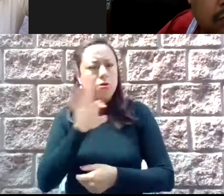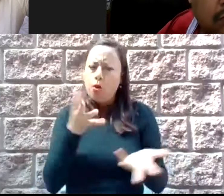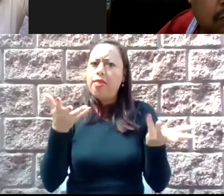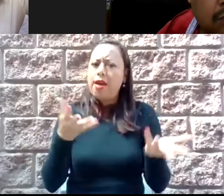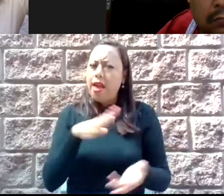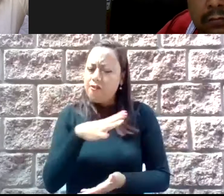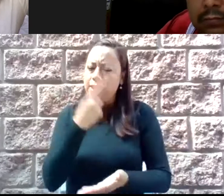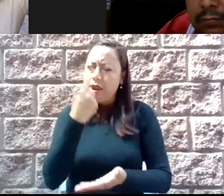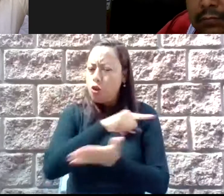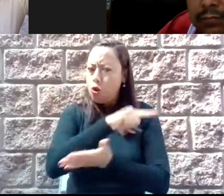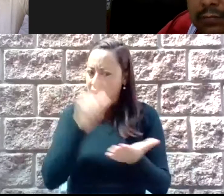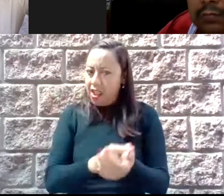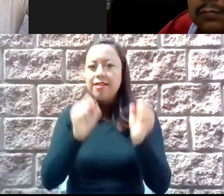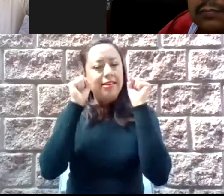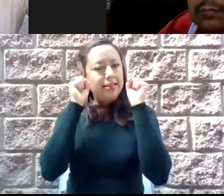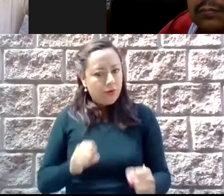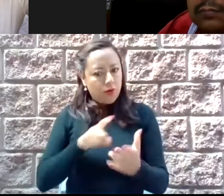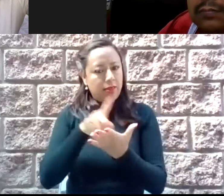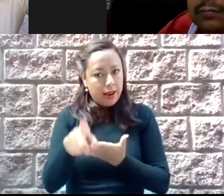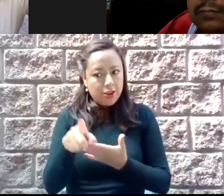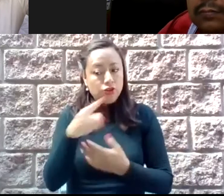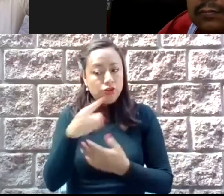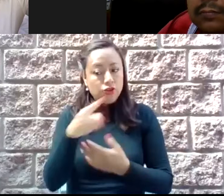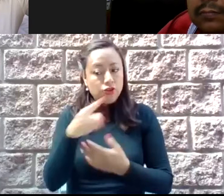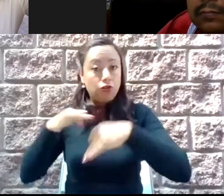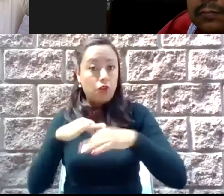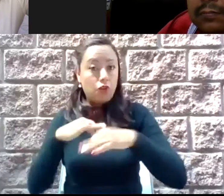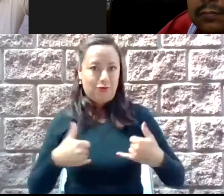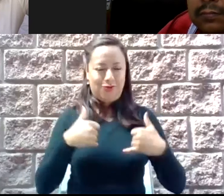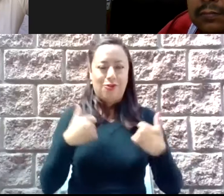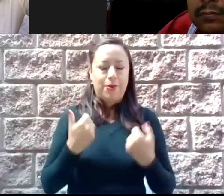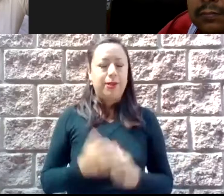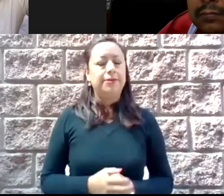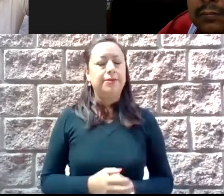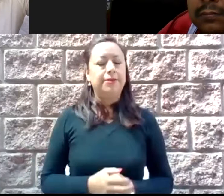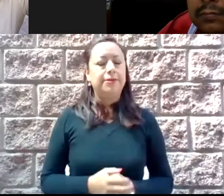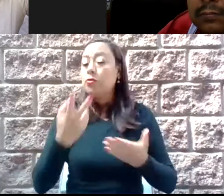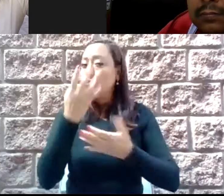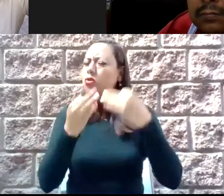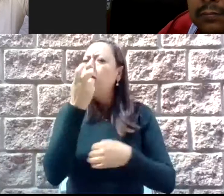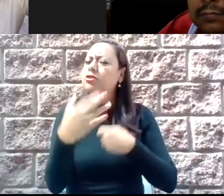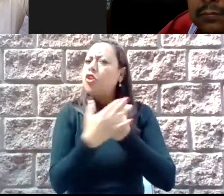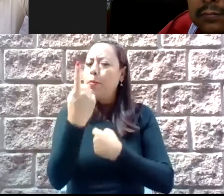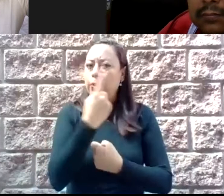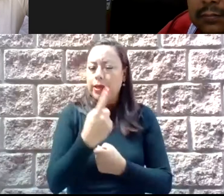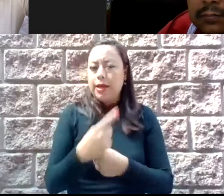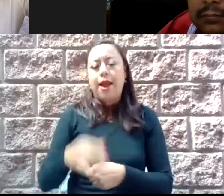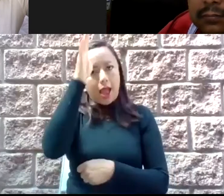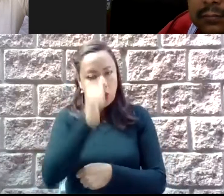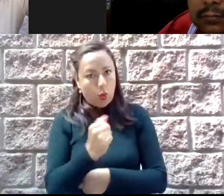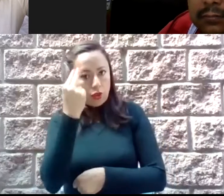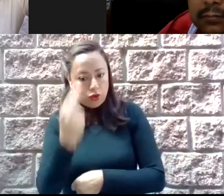de los derechos que les asisten a las personas jóvenes. Lo anterior, en franca observancia del Acuerdo 2 del Pacto